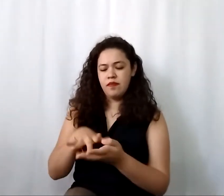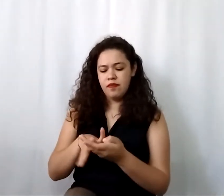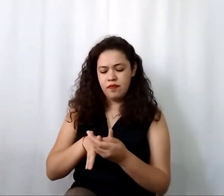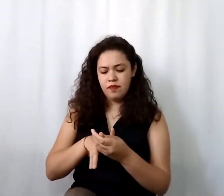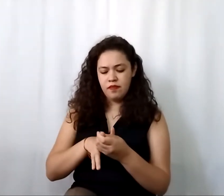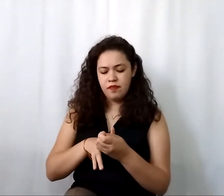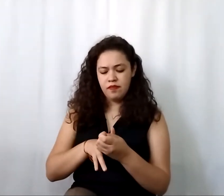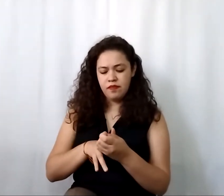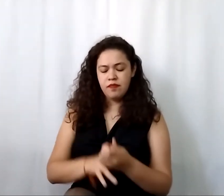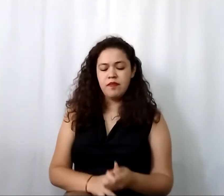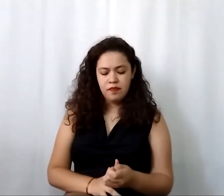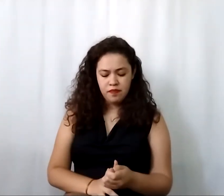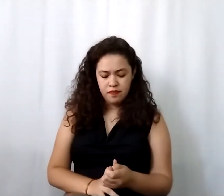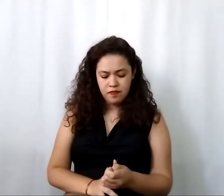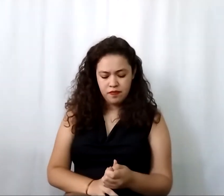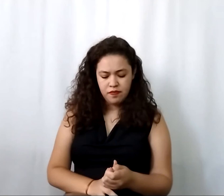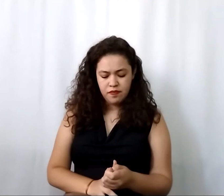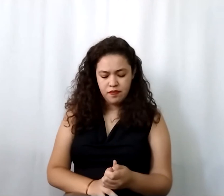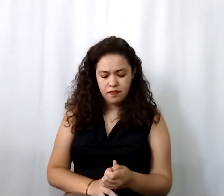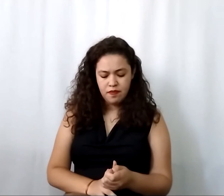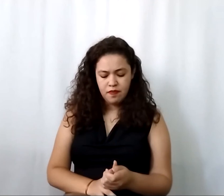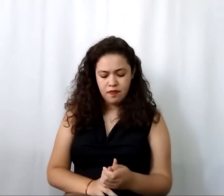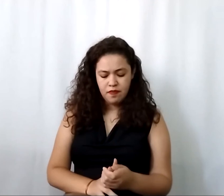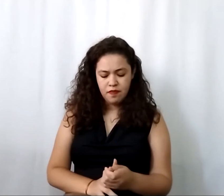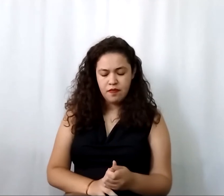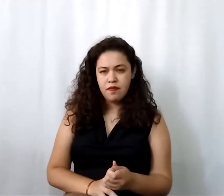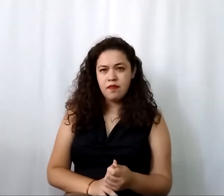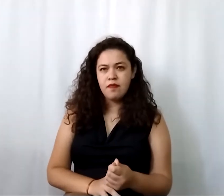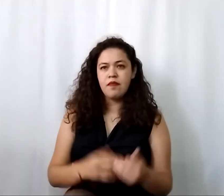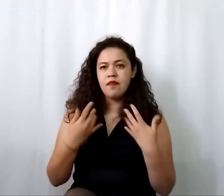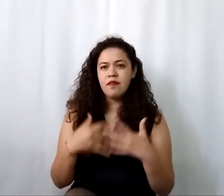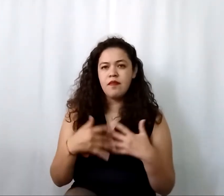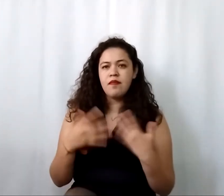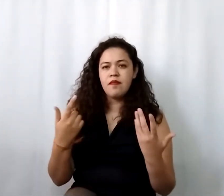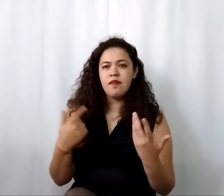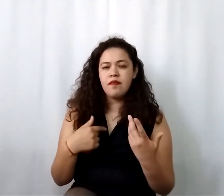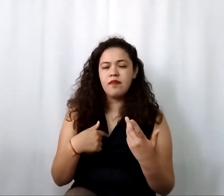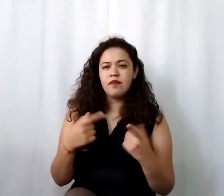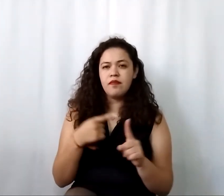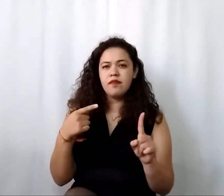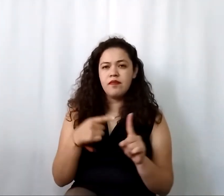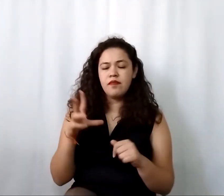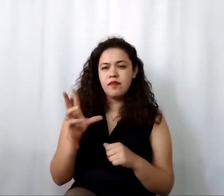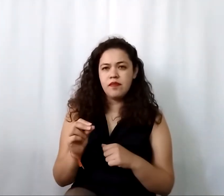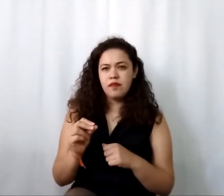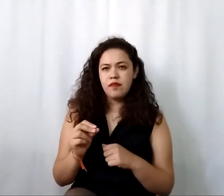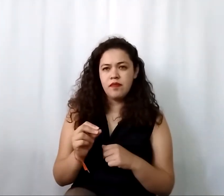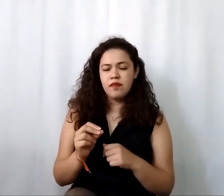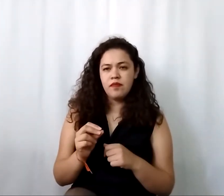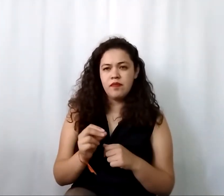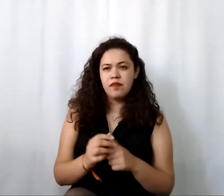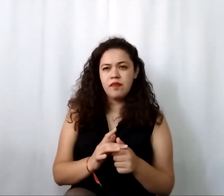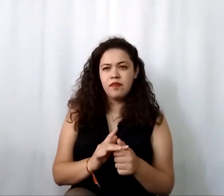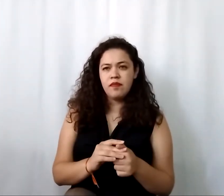Dado que es una función sustantiva, no la pondría yo en el objetivo, Luis Manuel, sino que la dejaría ya como